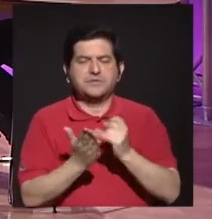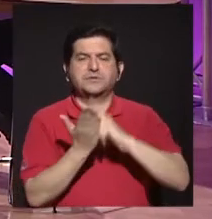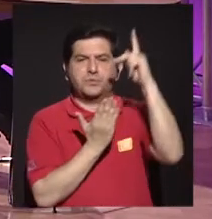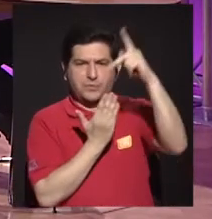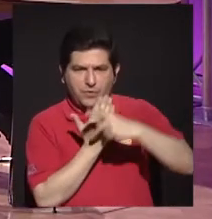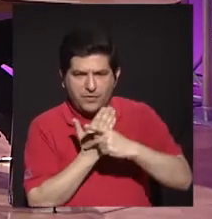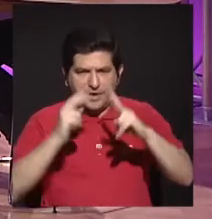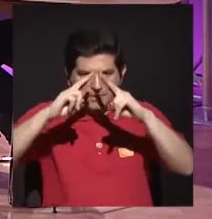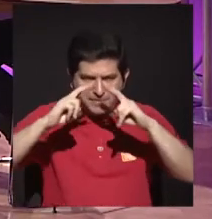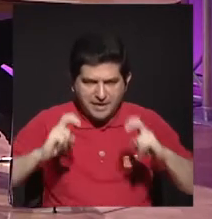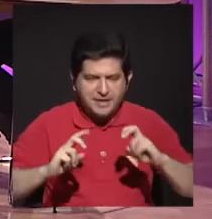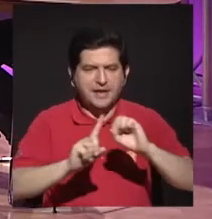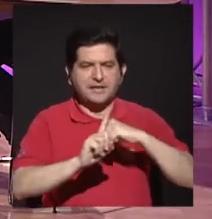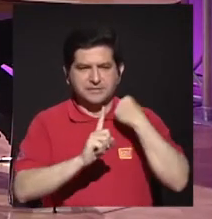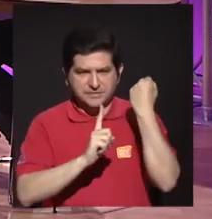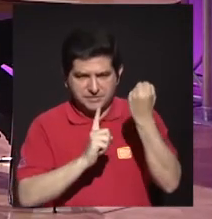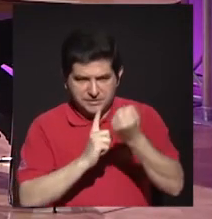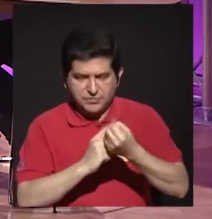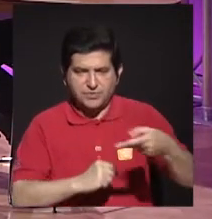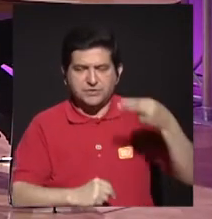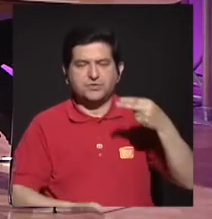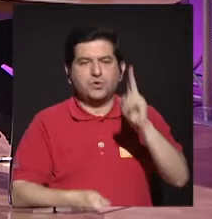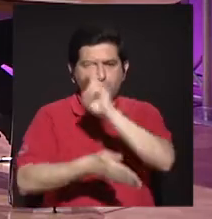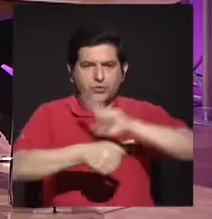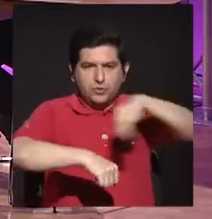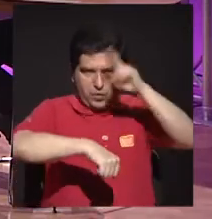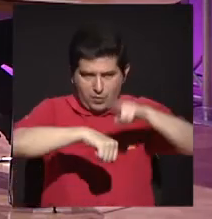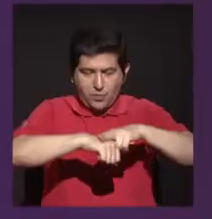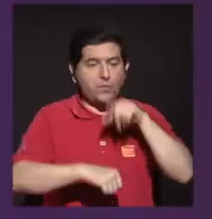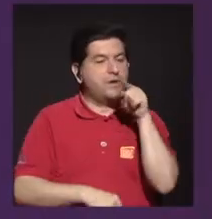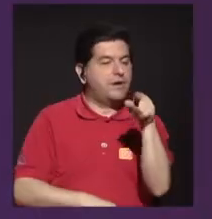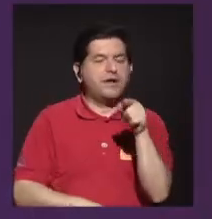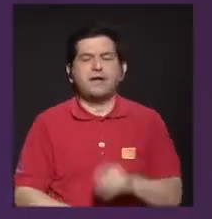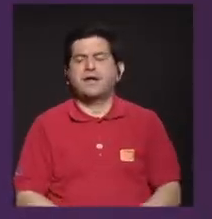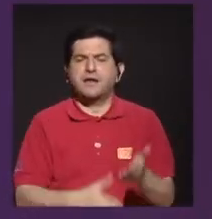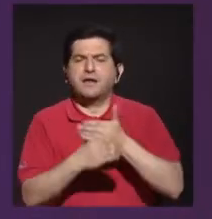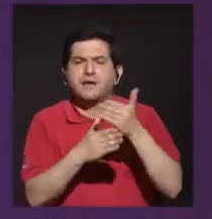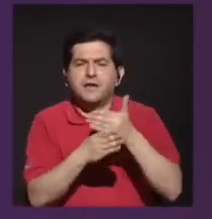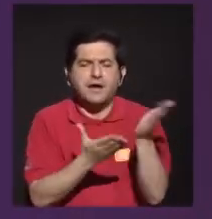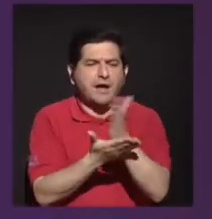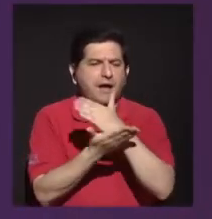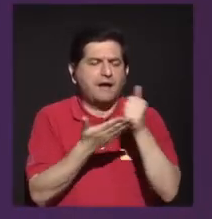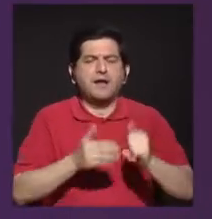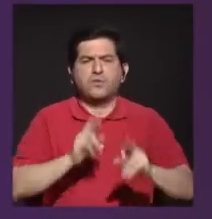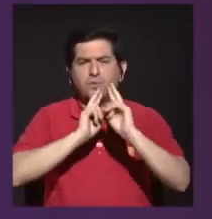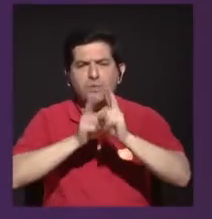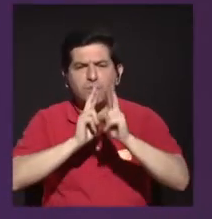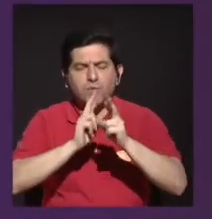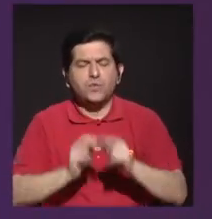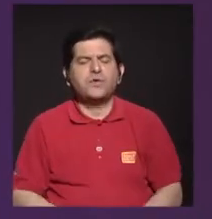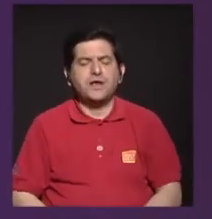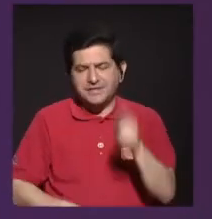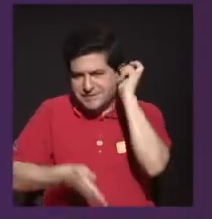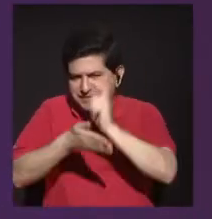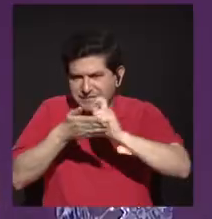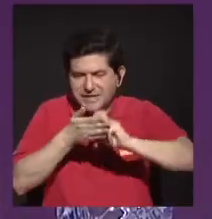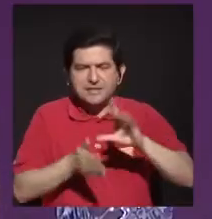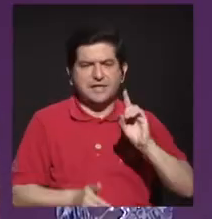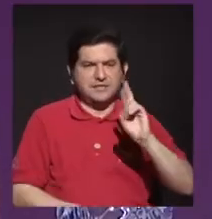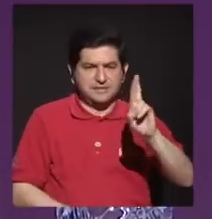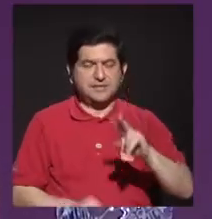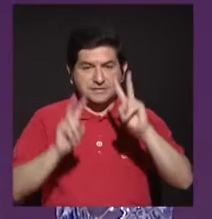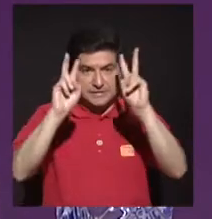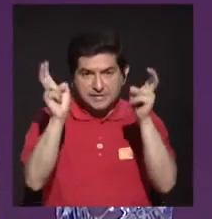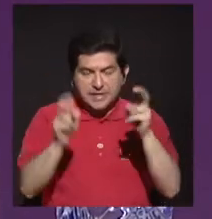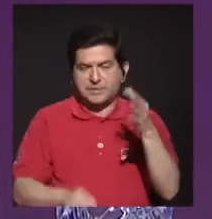de análisis de coyuntura de la Universidad Nacional. Ella nos estará compartiendo algunos de los resultados de su tesis doctoral que se centra en el